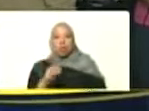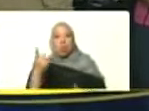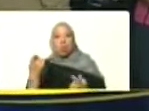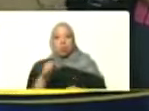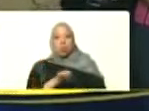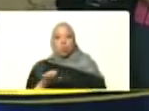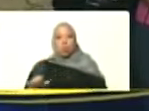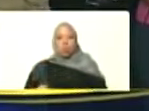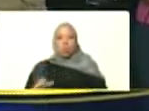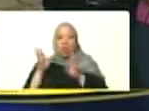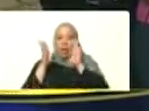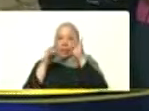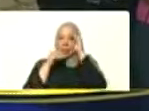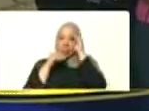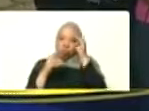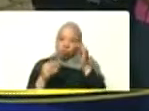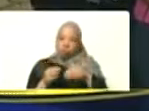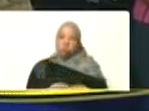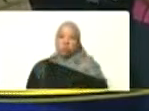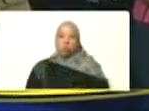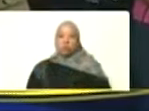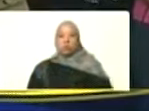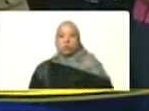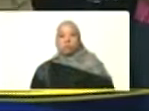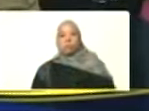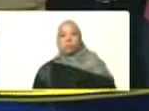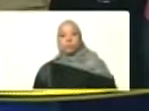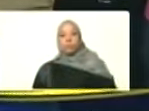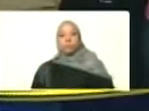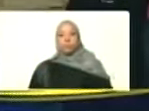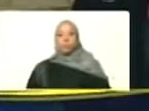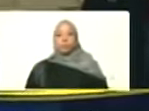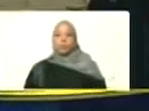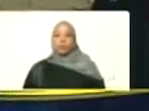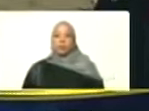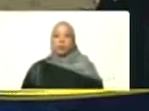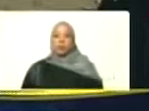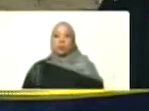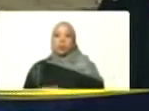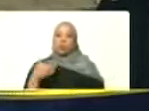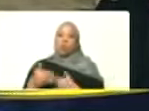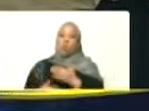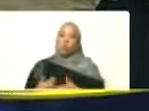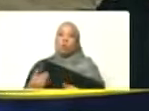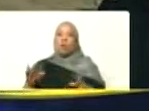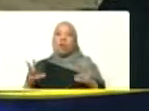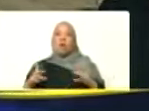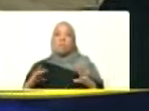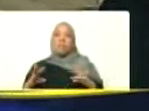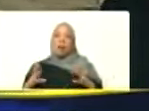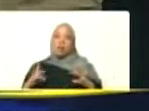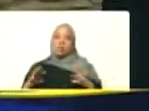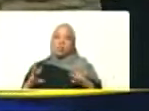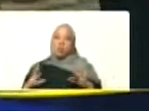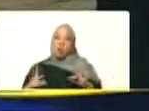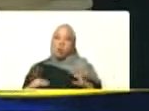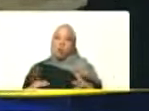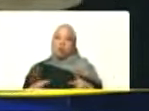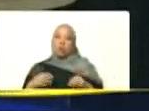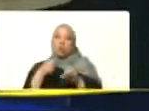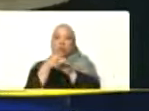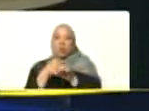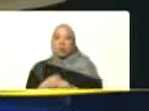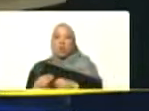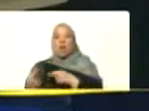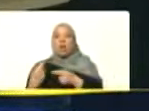no hemos podido, si se quiere, entrar a ese colegio debido a que, bueno, algunos ya están de vacaciones. Pero, sin embargo, estamos haciendo las relaciones.